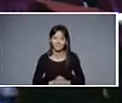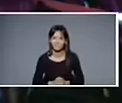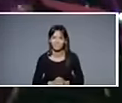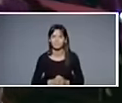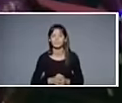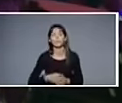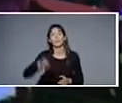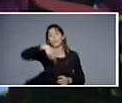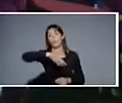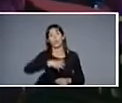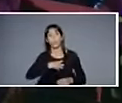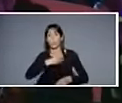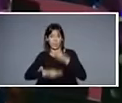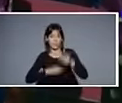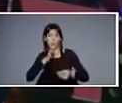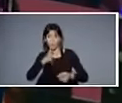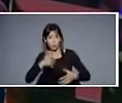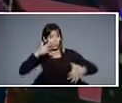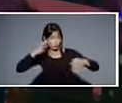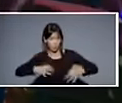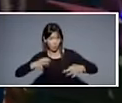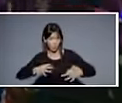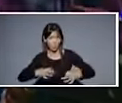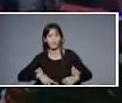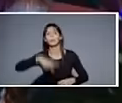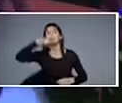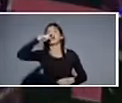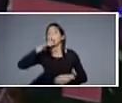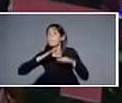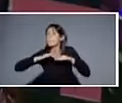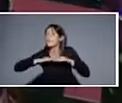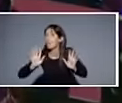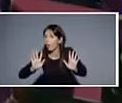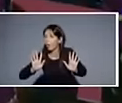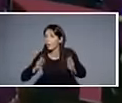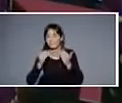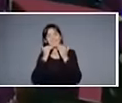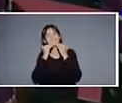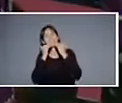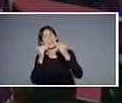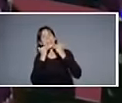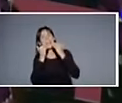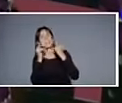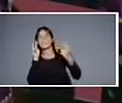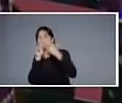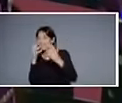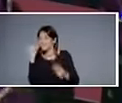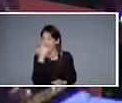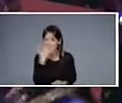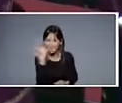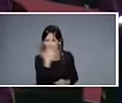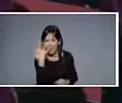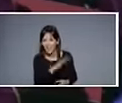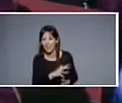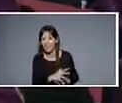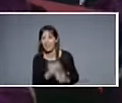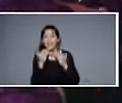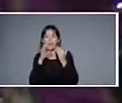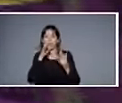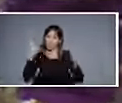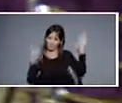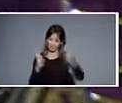No pueden hacer nada por motivos de seguridad, ya lo saben. Respirar lo mínimo. Muchísimas gracias, nos vemos en el carnaval y gracias